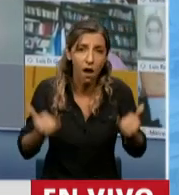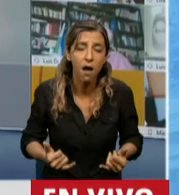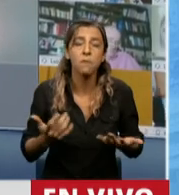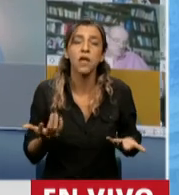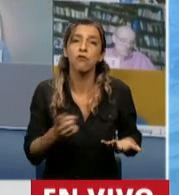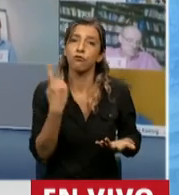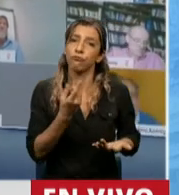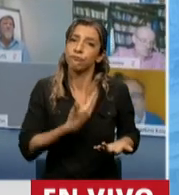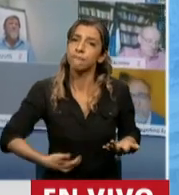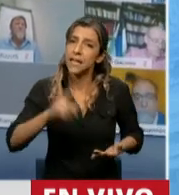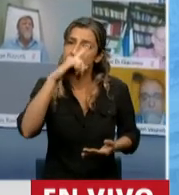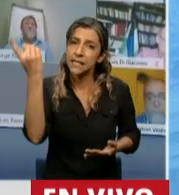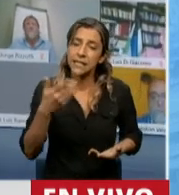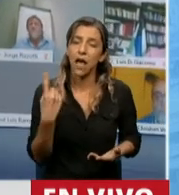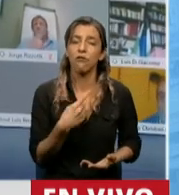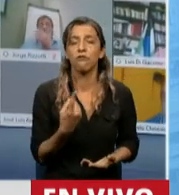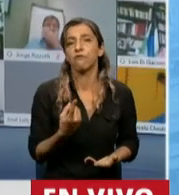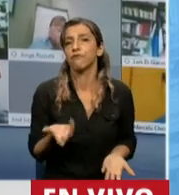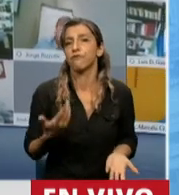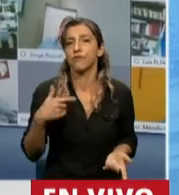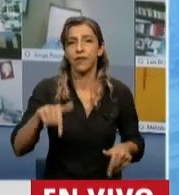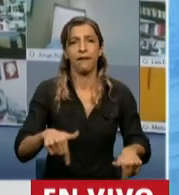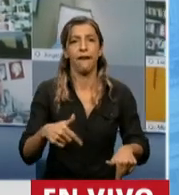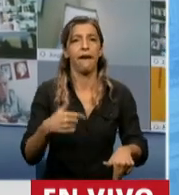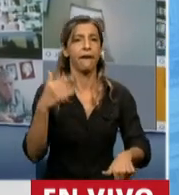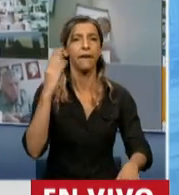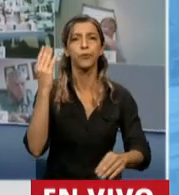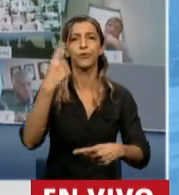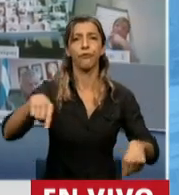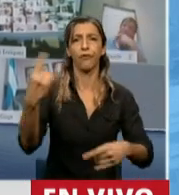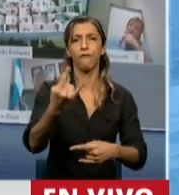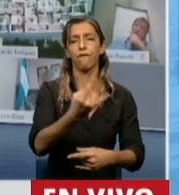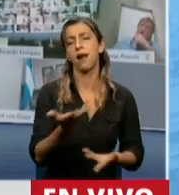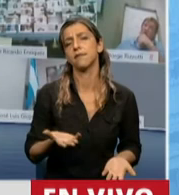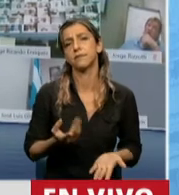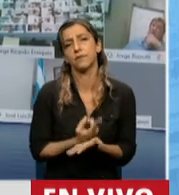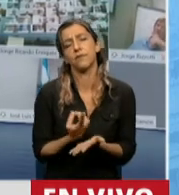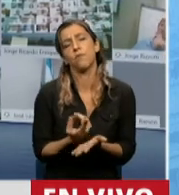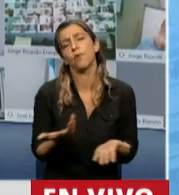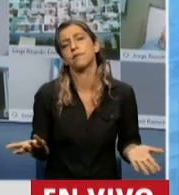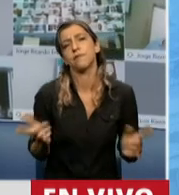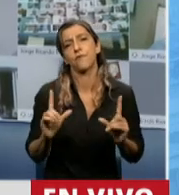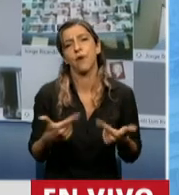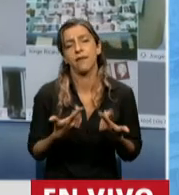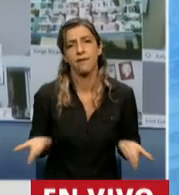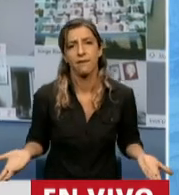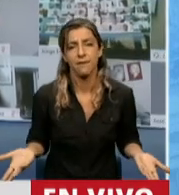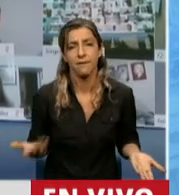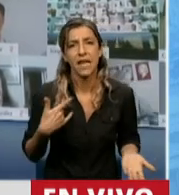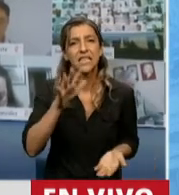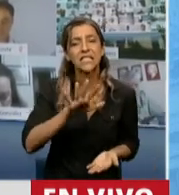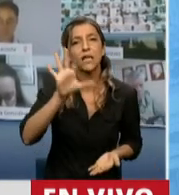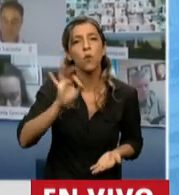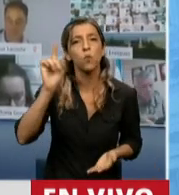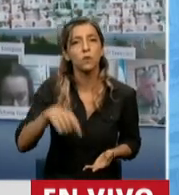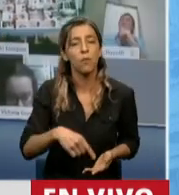puede escuchar acá aseveraciones que son falsas. El 50% o más del 50% de los que hoy tienen una